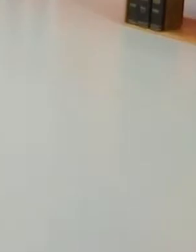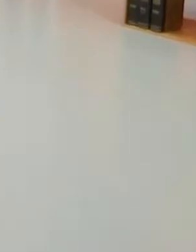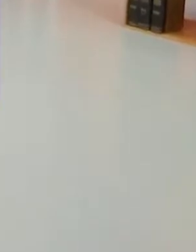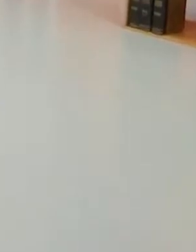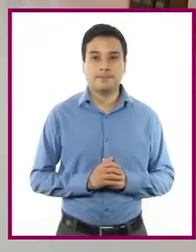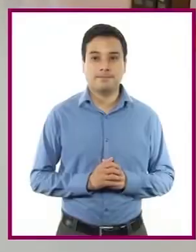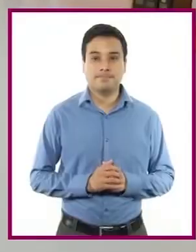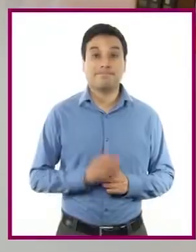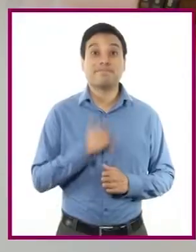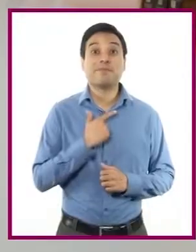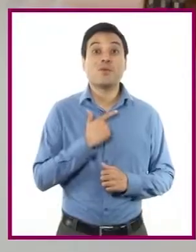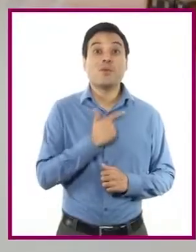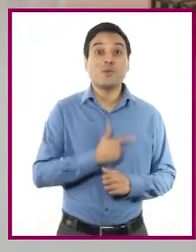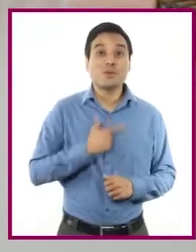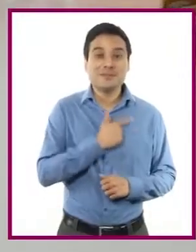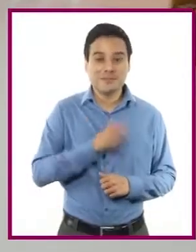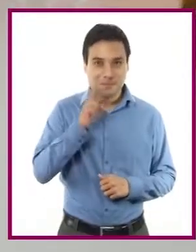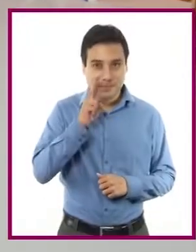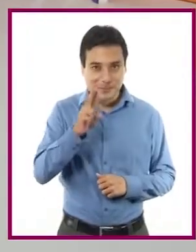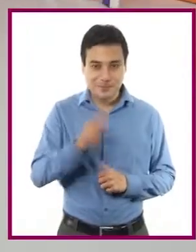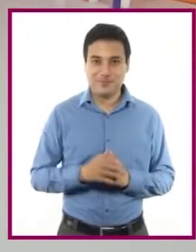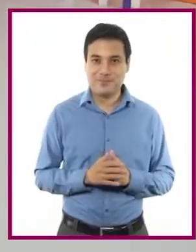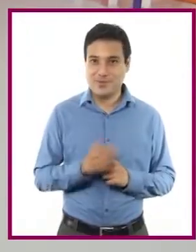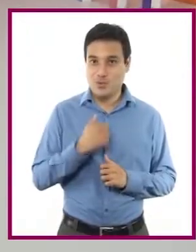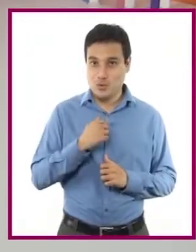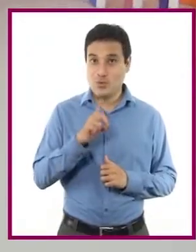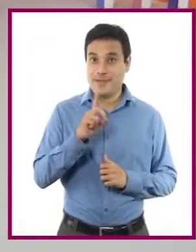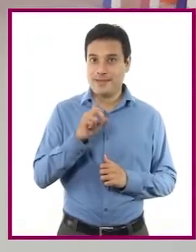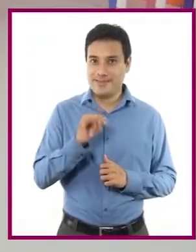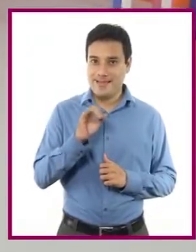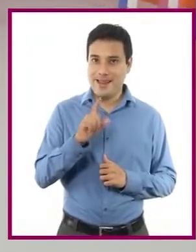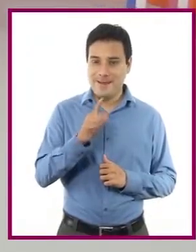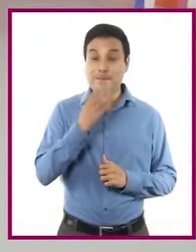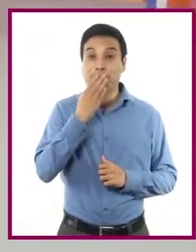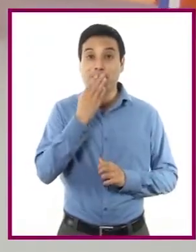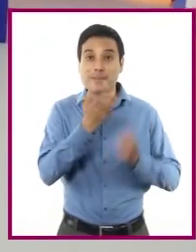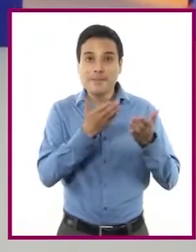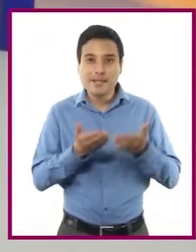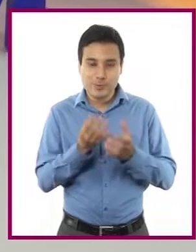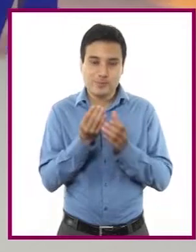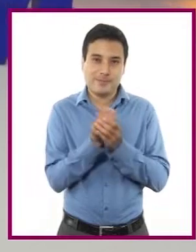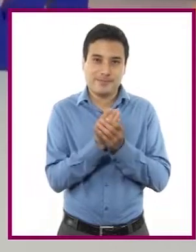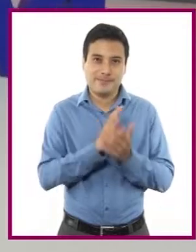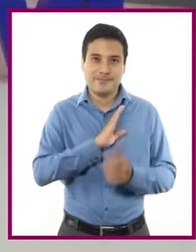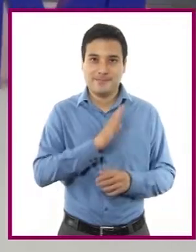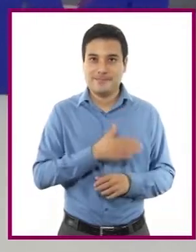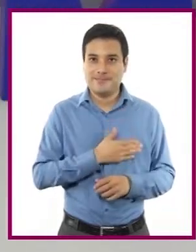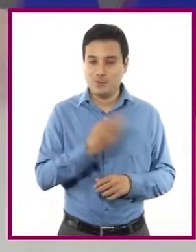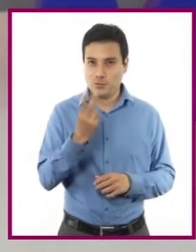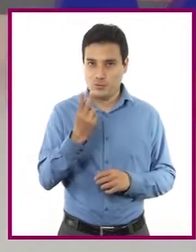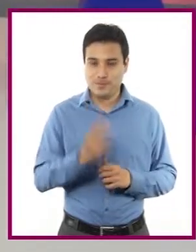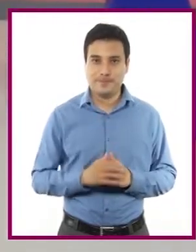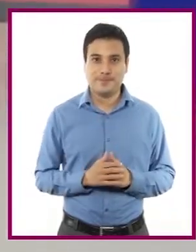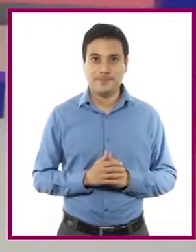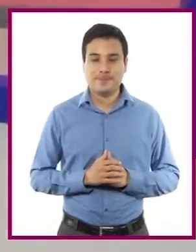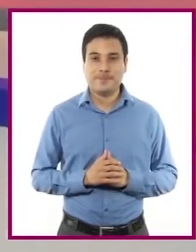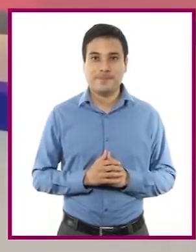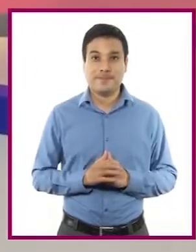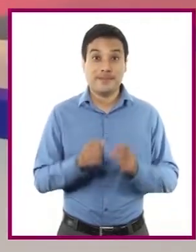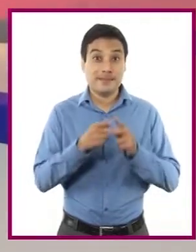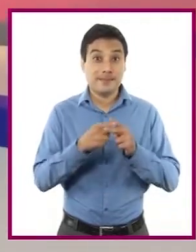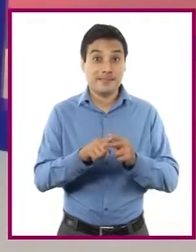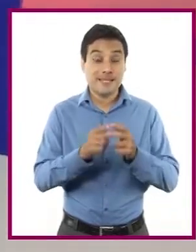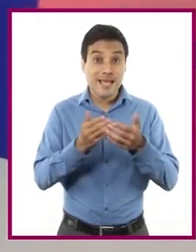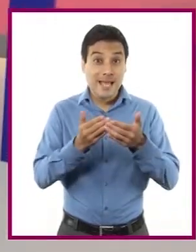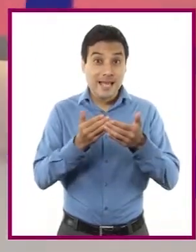Qué gusto encontrarnos por aquí de nuevo. Soy Daniel y les doy la bienvenida a las alumnas y alumnos de lengua materna de segundo grado de secundaria. Antes de iniciar,